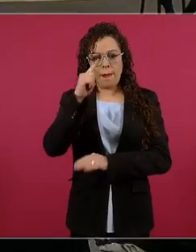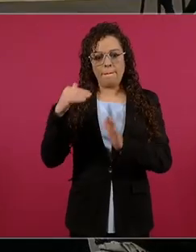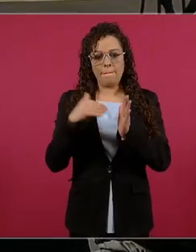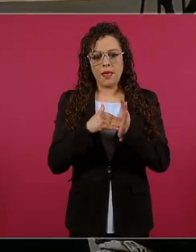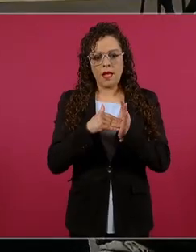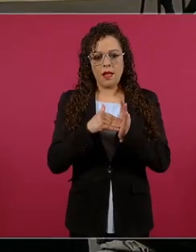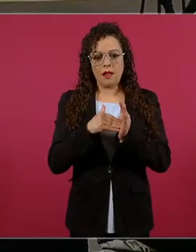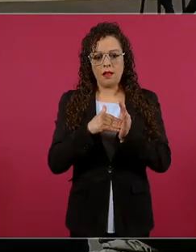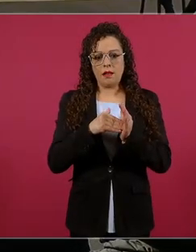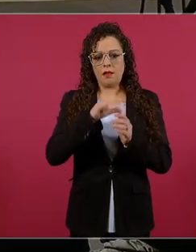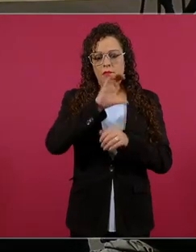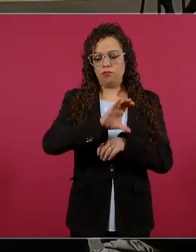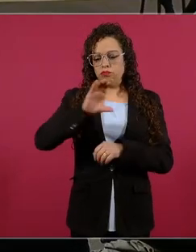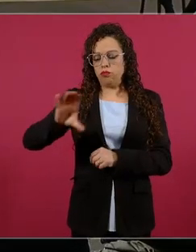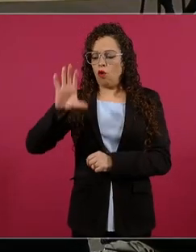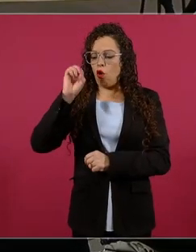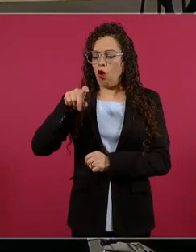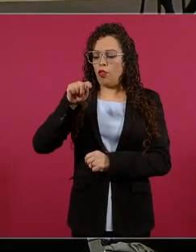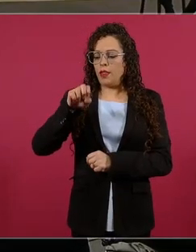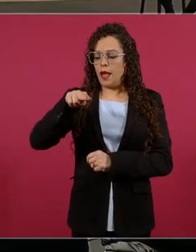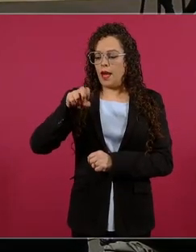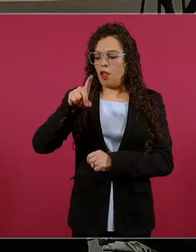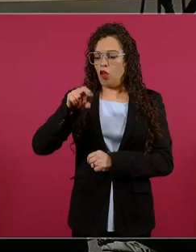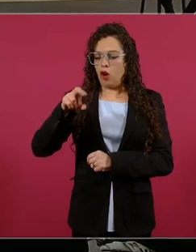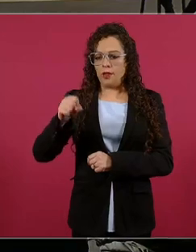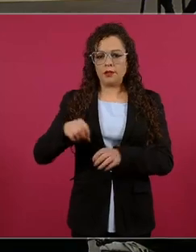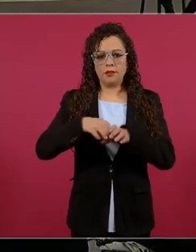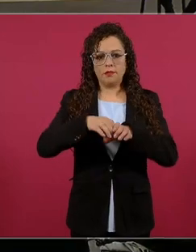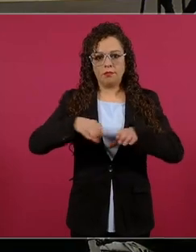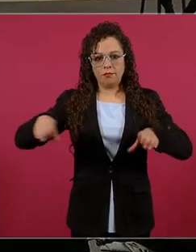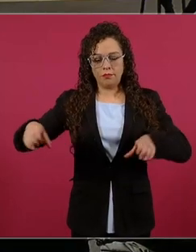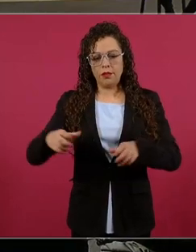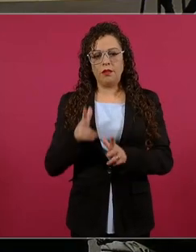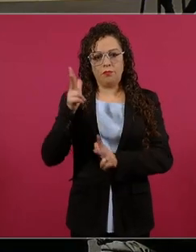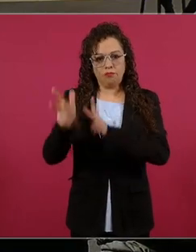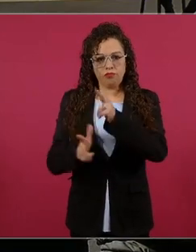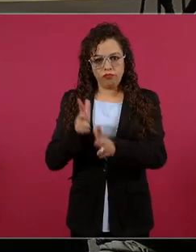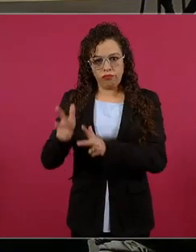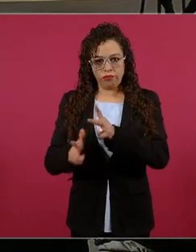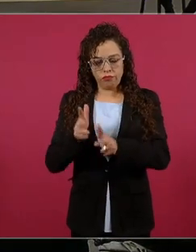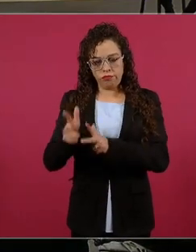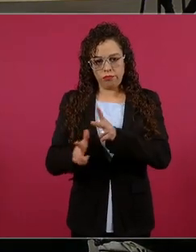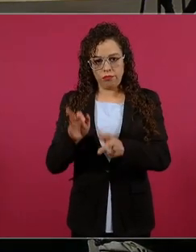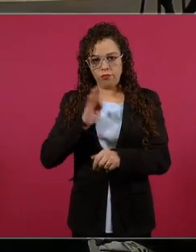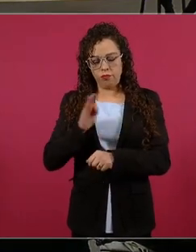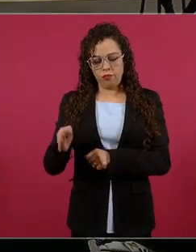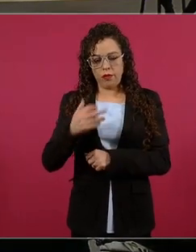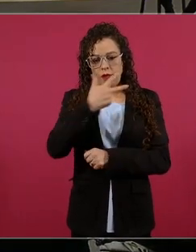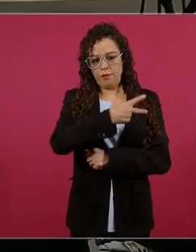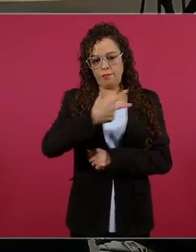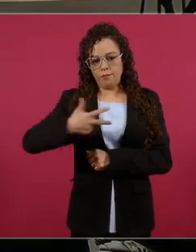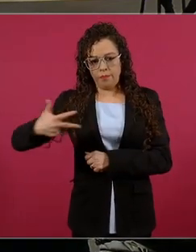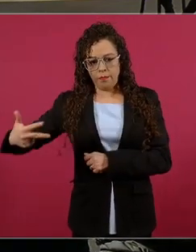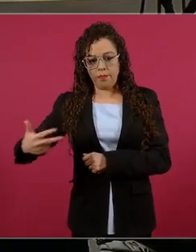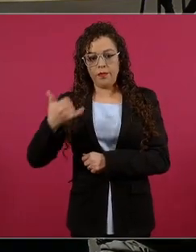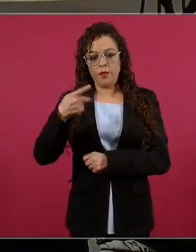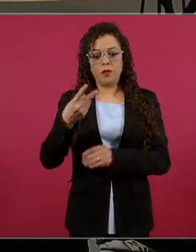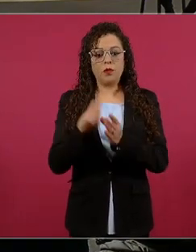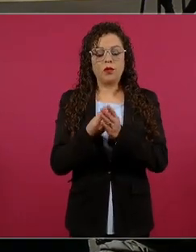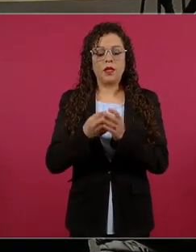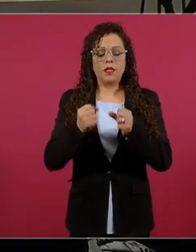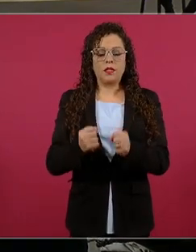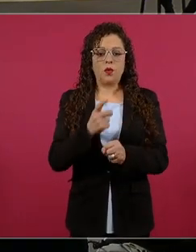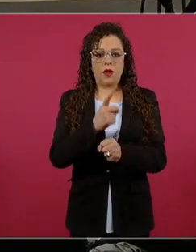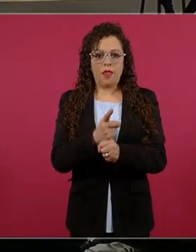contenedores, y diversa maquinaria y equipo que nos va a permitir darle mantenimiento a la vía, tanto para la operación como para la seguridad de las operaciones.